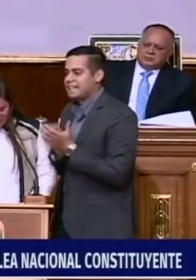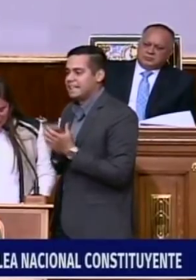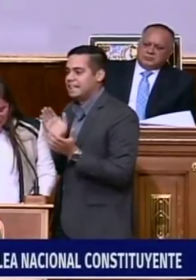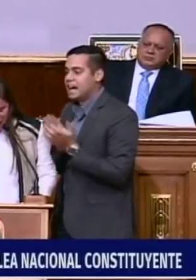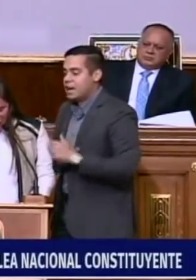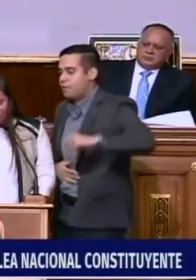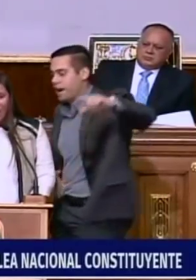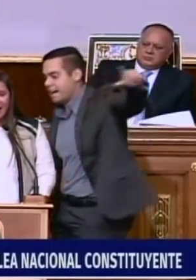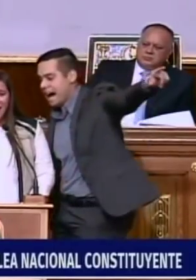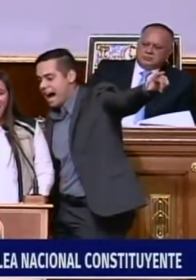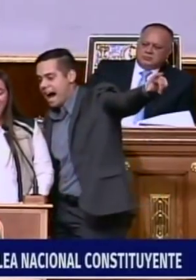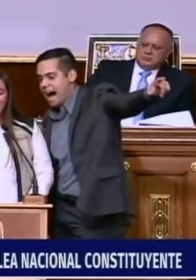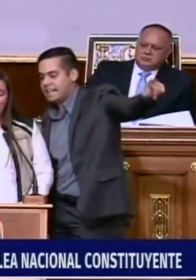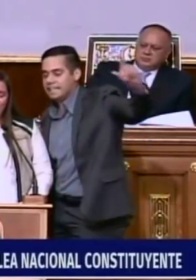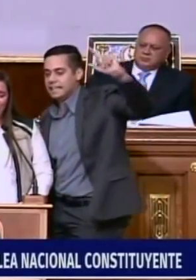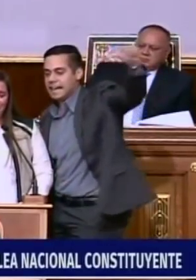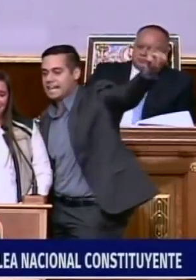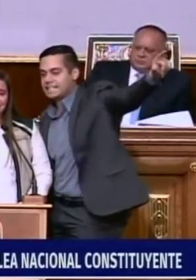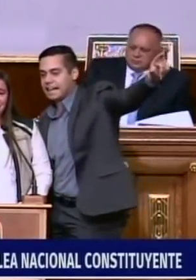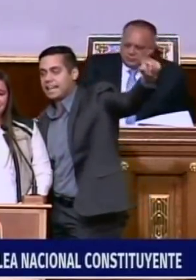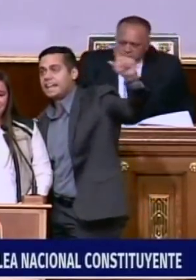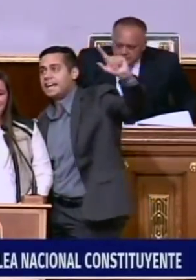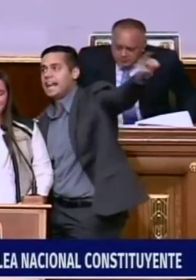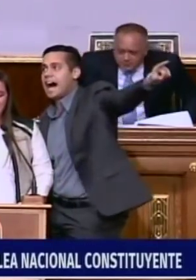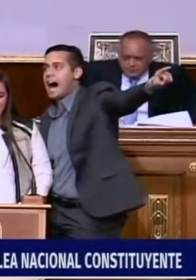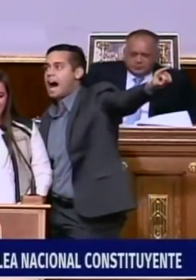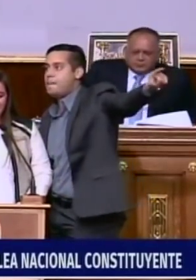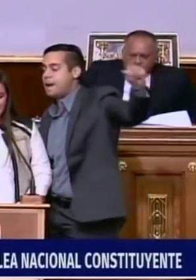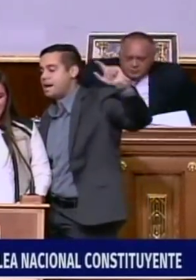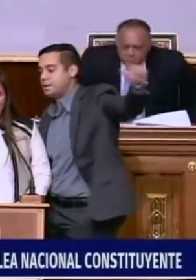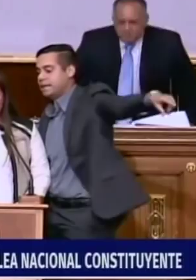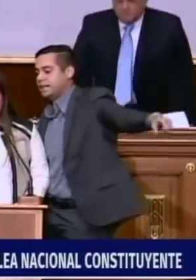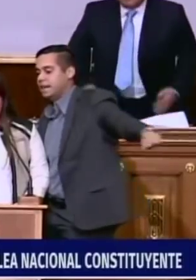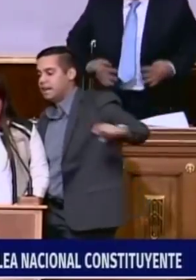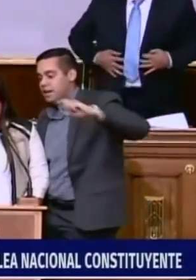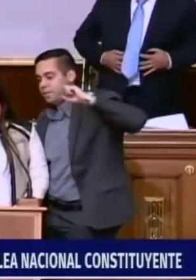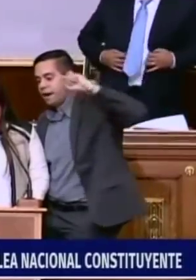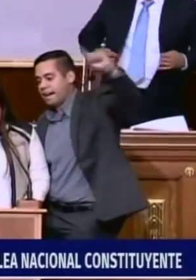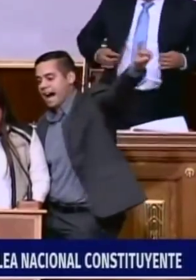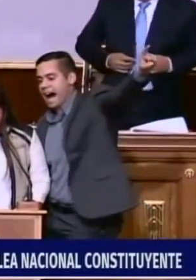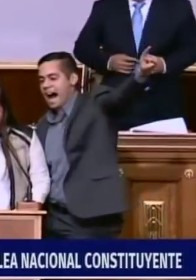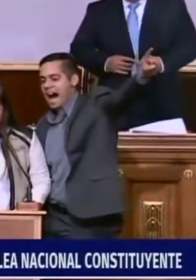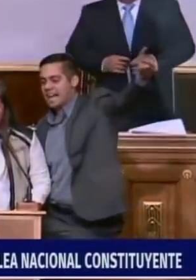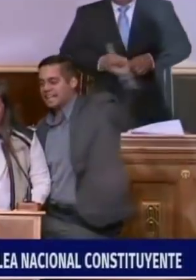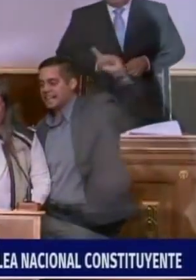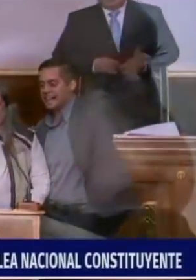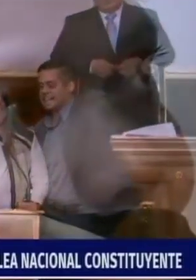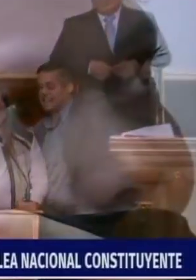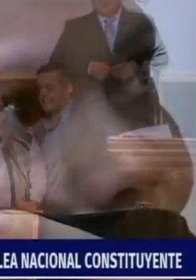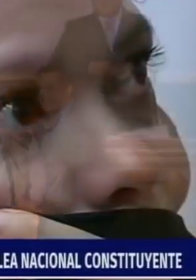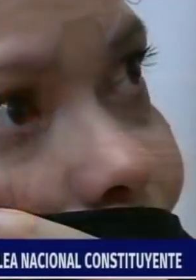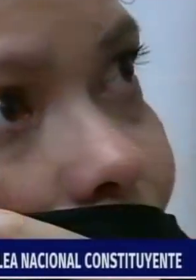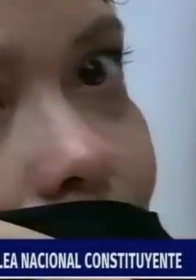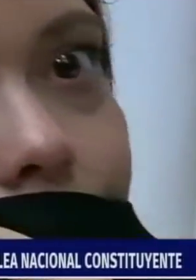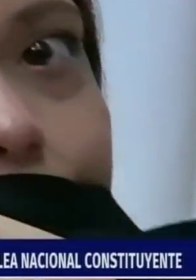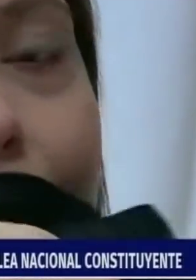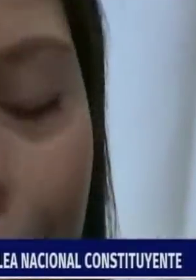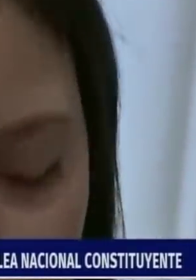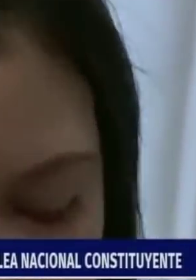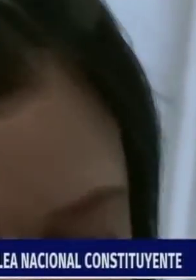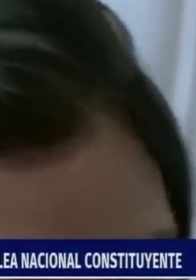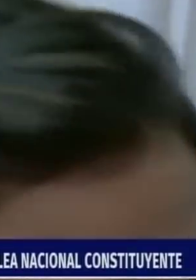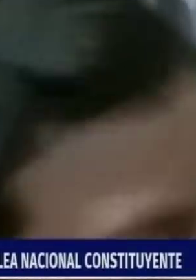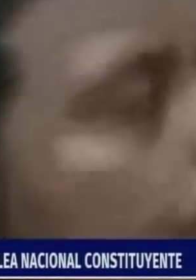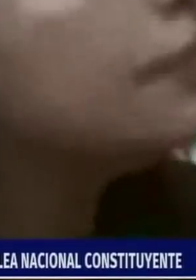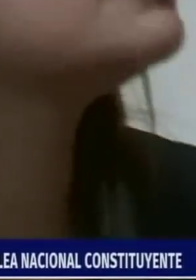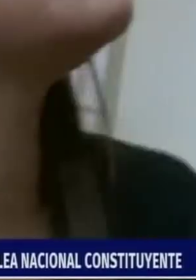América Latina, fuera los ingleses de las Malvinas, fuera ingleses de